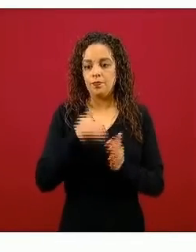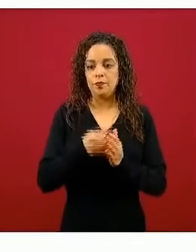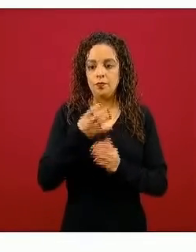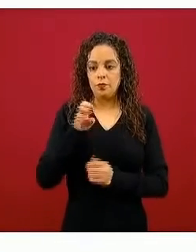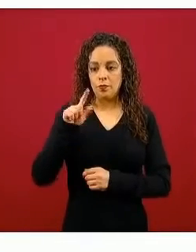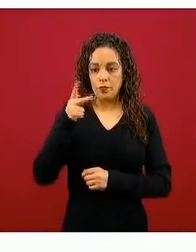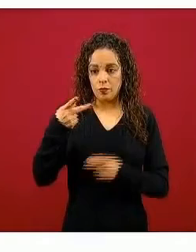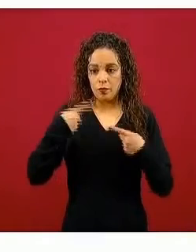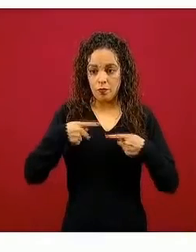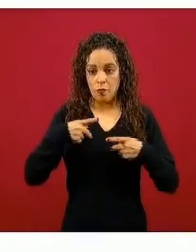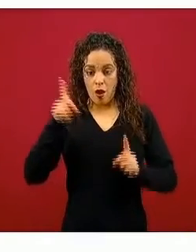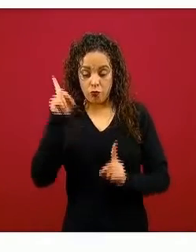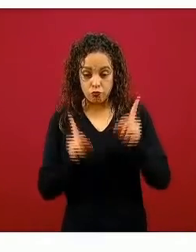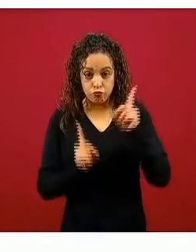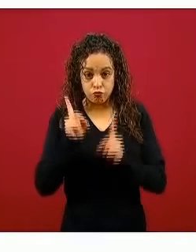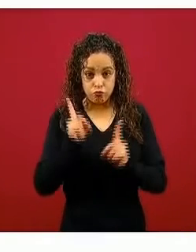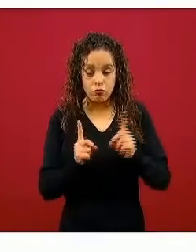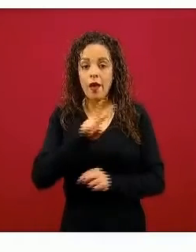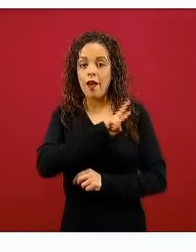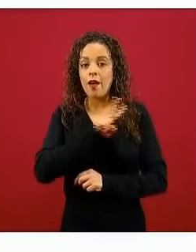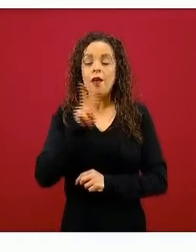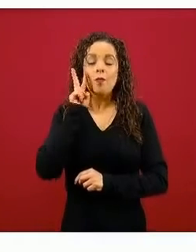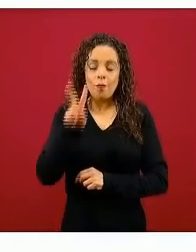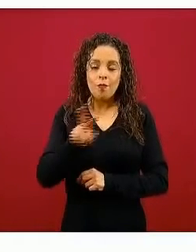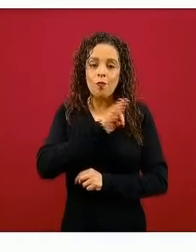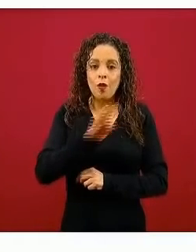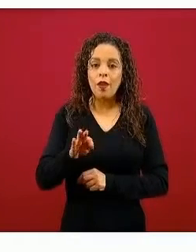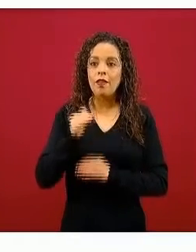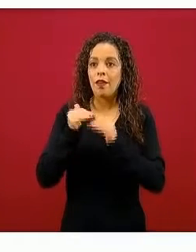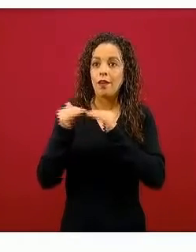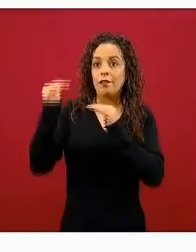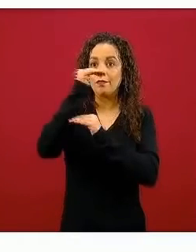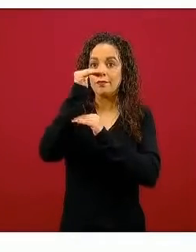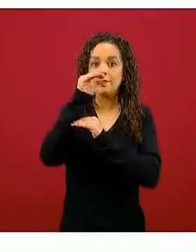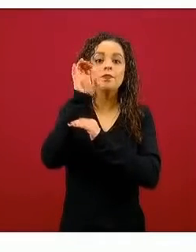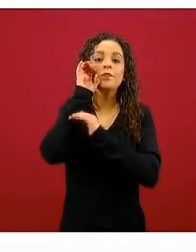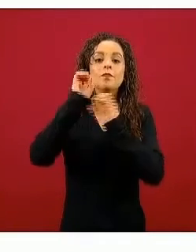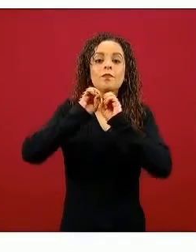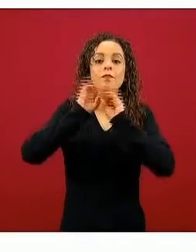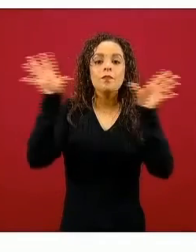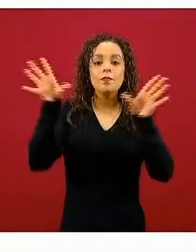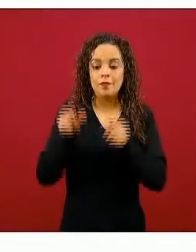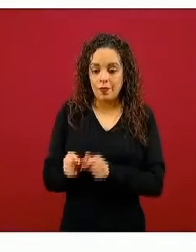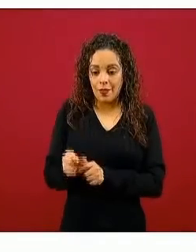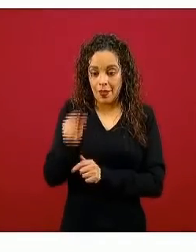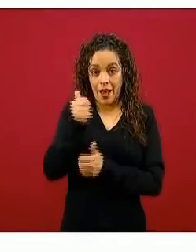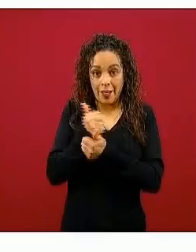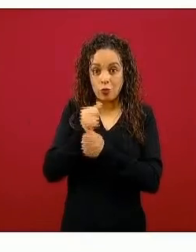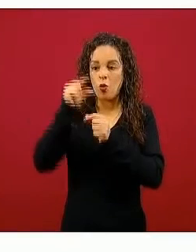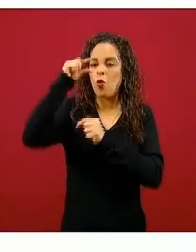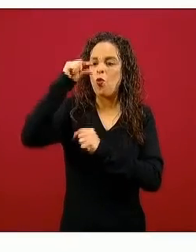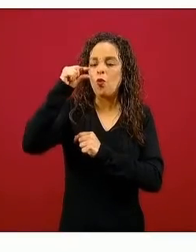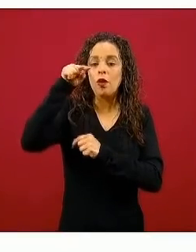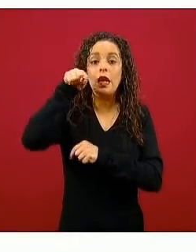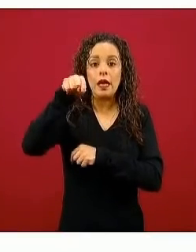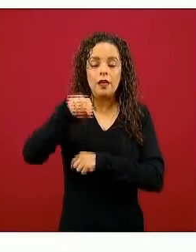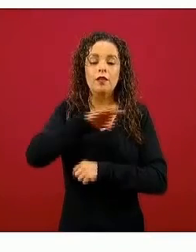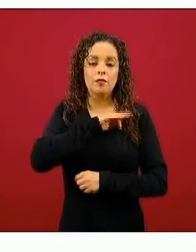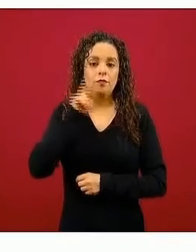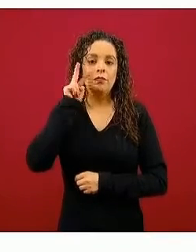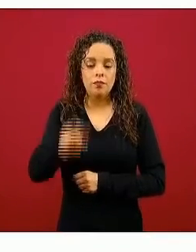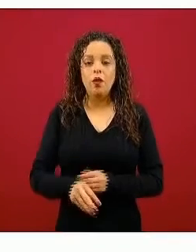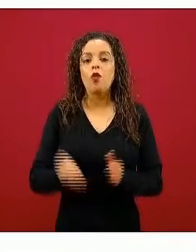encuentran precisamente en la parte superior de las barras azules, las barras naranjas claros, y ahí podemos ver que entonces tendríamos todavía